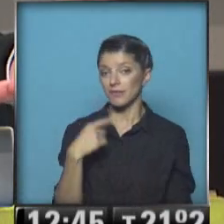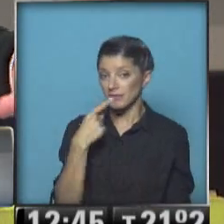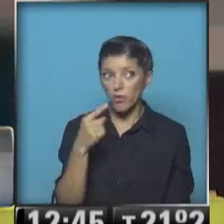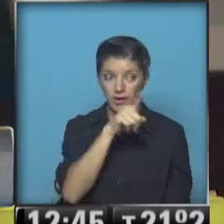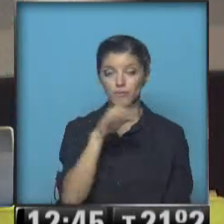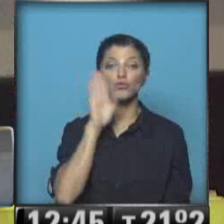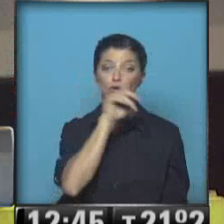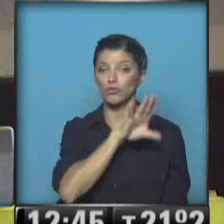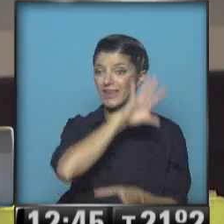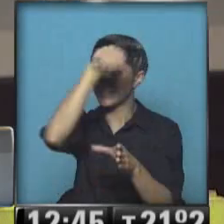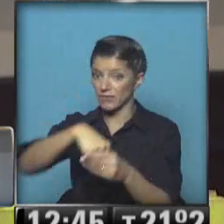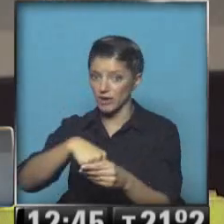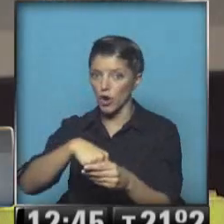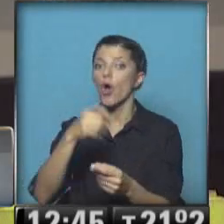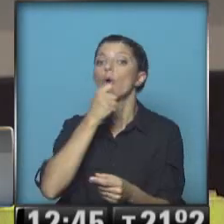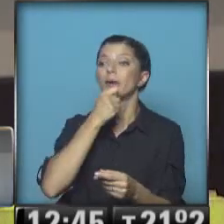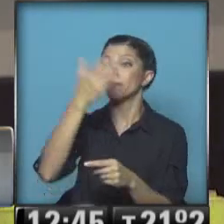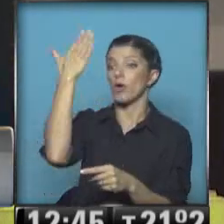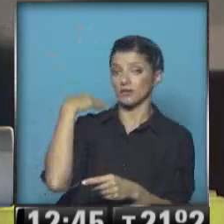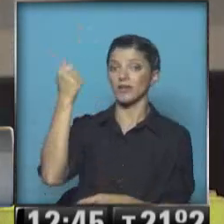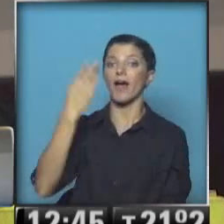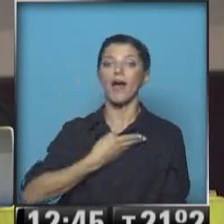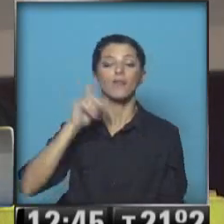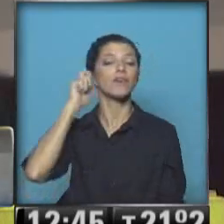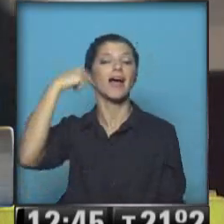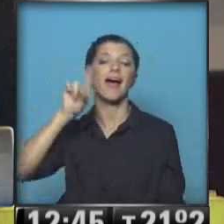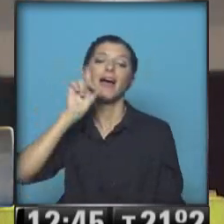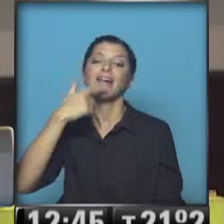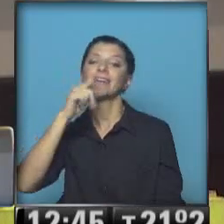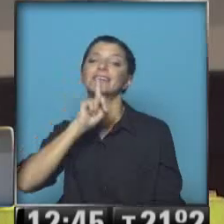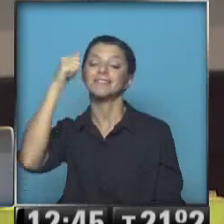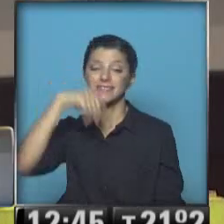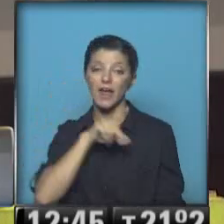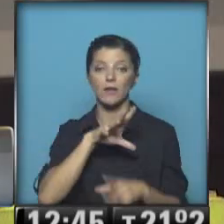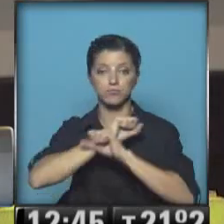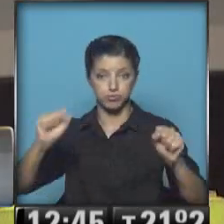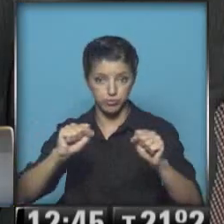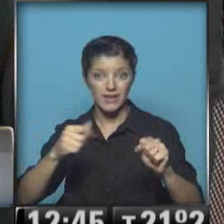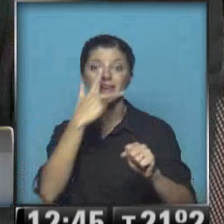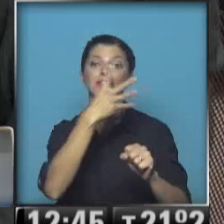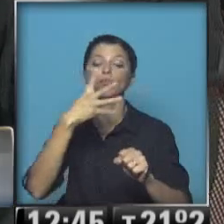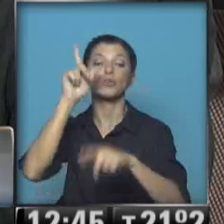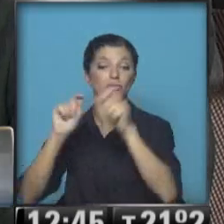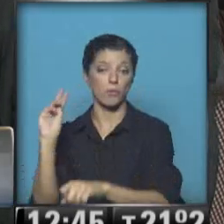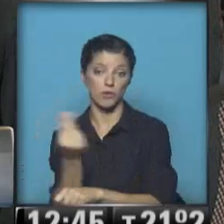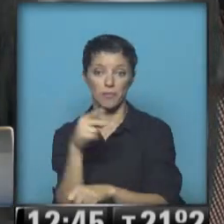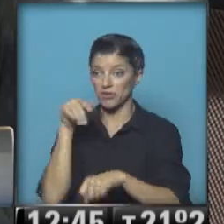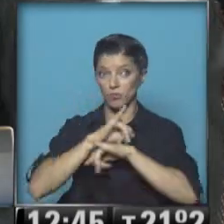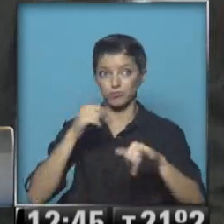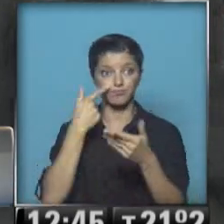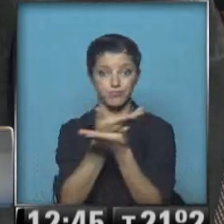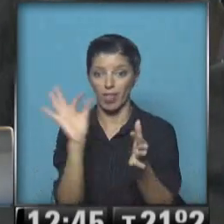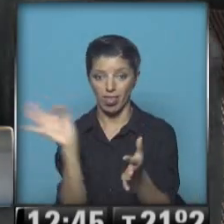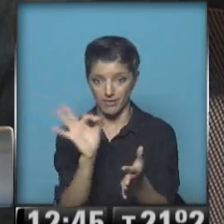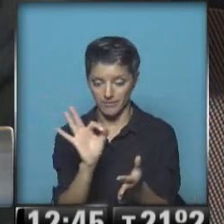intervenga O que ayer bombardeó otra vez Afganistán y mate a 34 civiles ya ni es noticia hay hay una un elemento Pedro que te quería